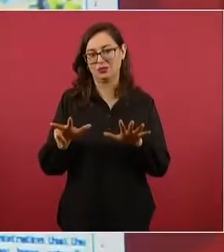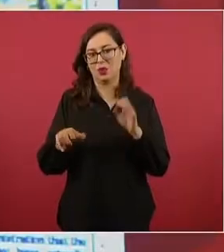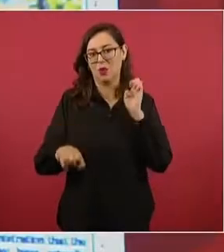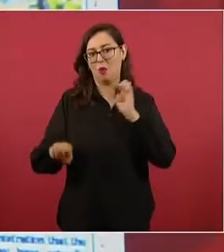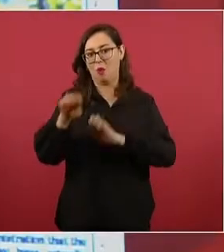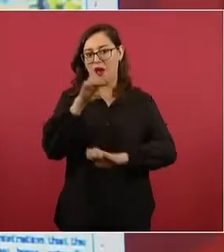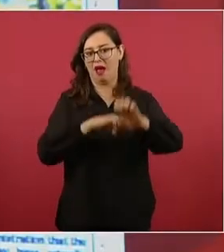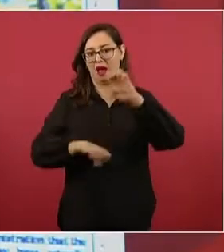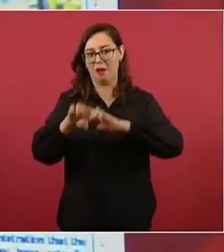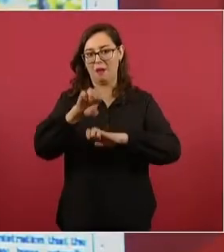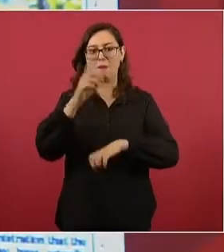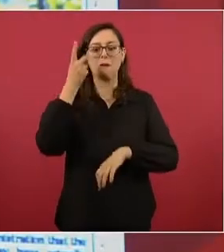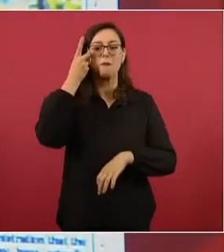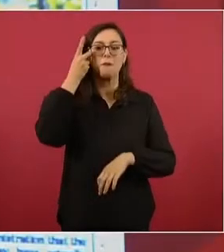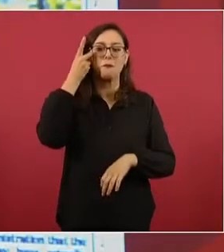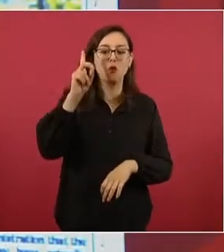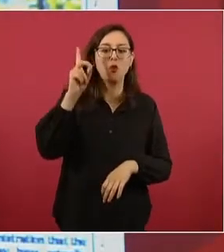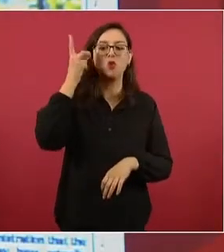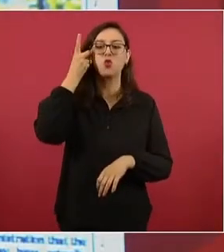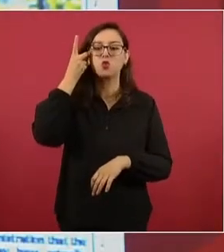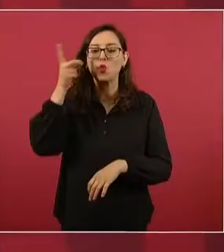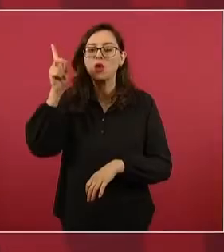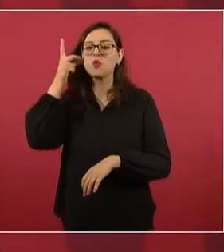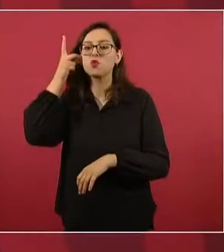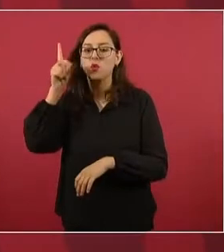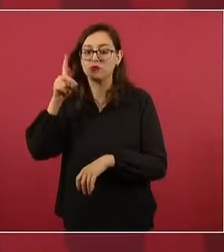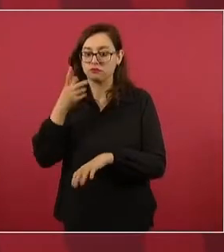dueños de empresas estadounidenses,